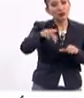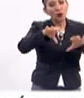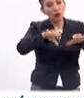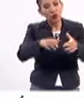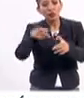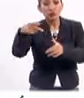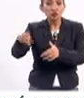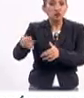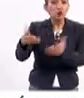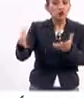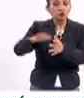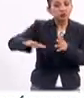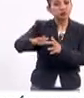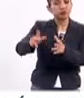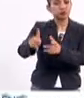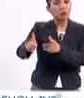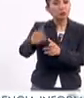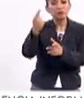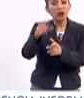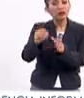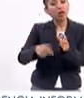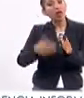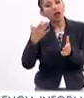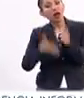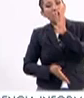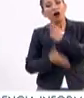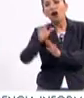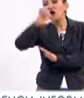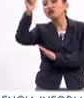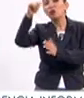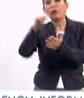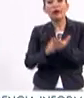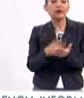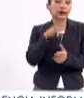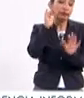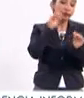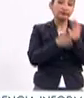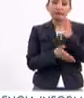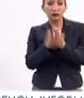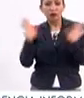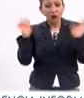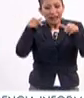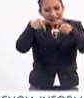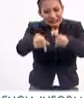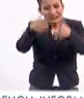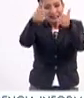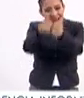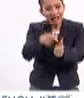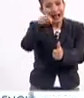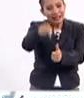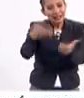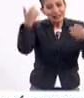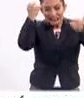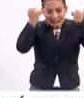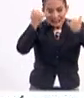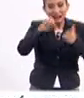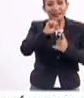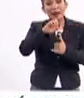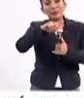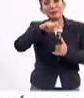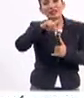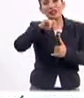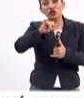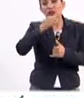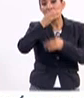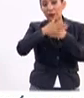comunidades, en sus poblaciones cercanas, para que no tengan que irse a buscar trabajo a otro lado, ¿no? Sino hay en Semilleros Creativos